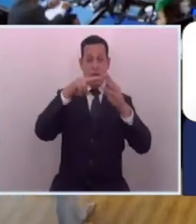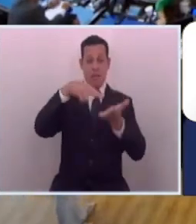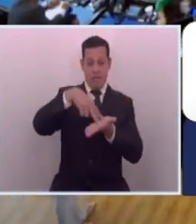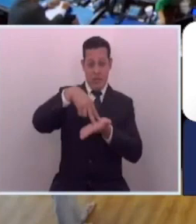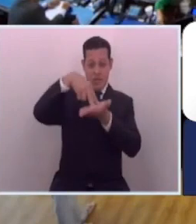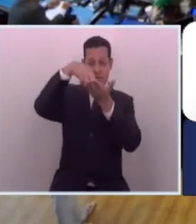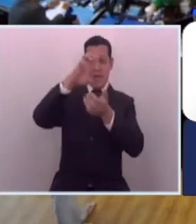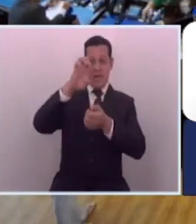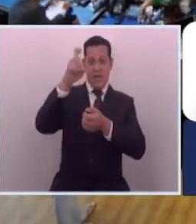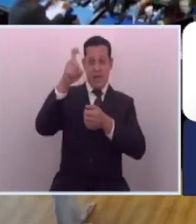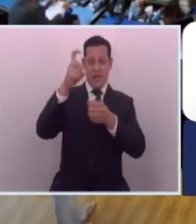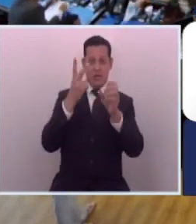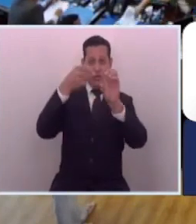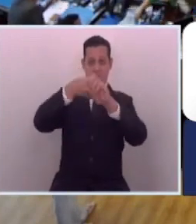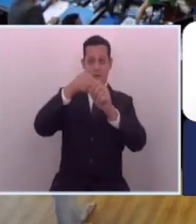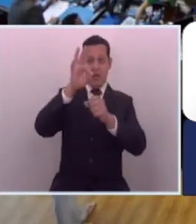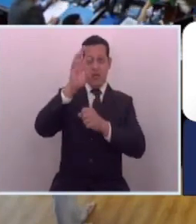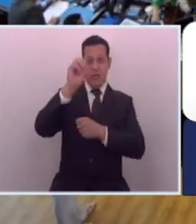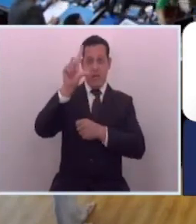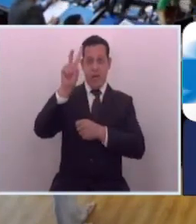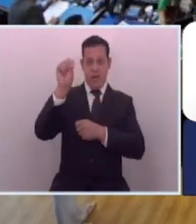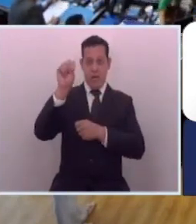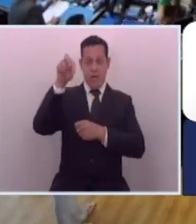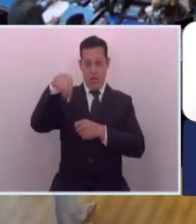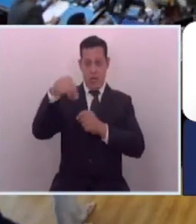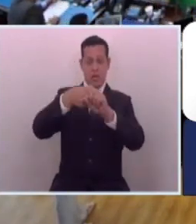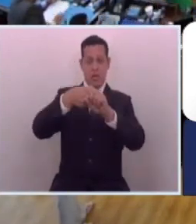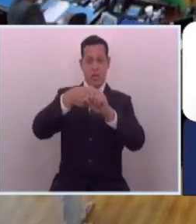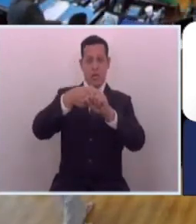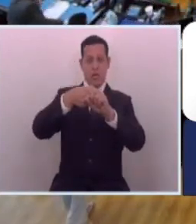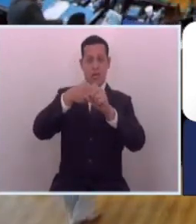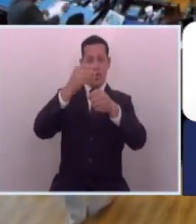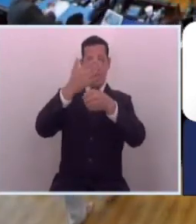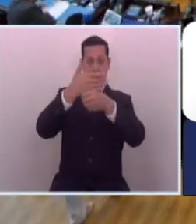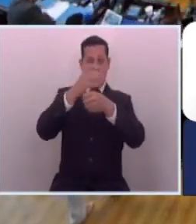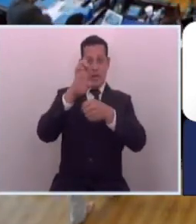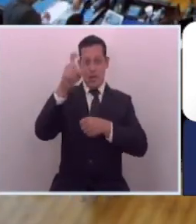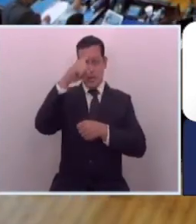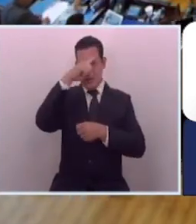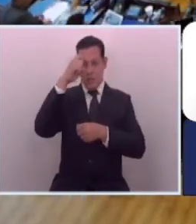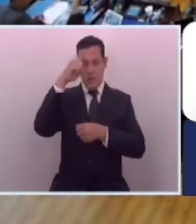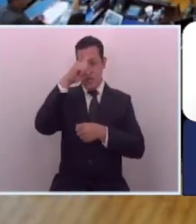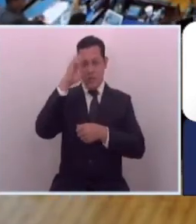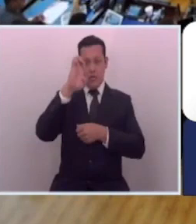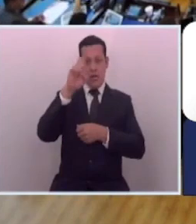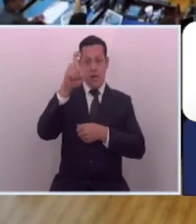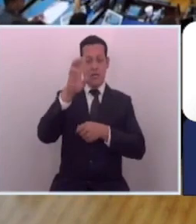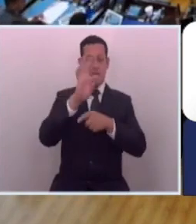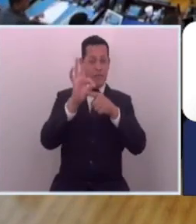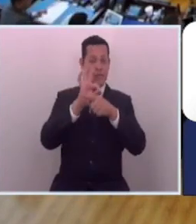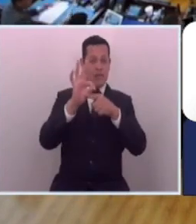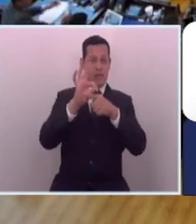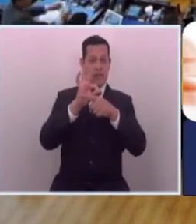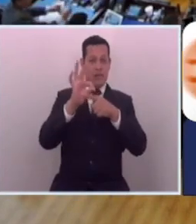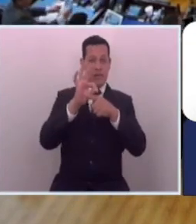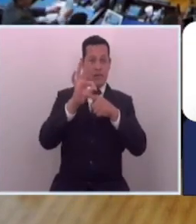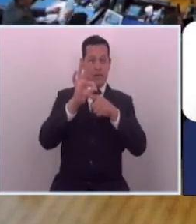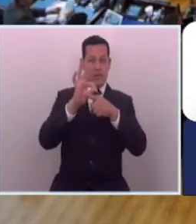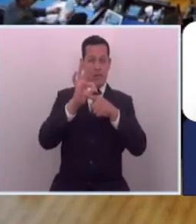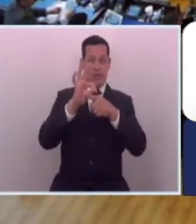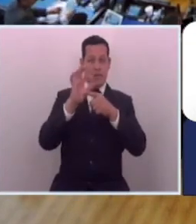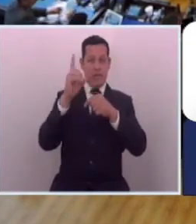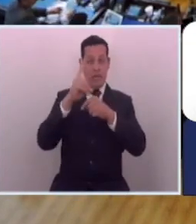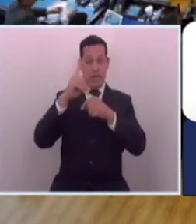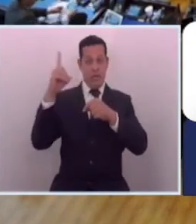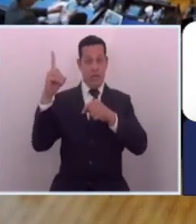ex integrantes del FMLN que hoy están en la bancada 100. Ex empleados, ex funcionarios, manos derechas